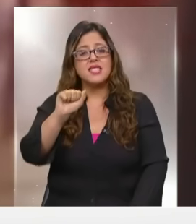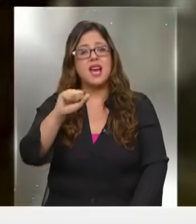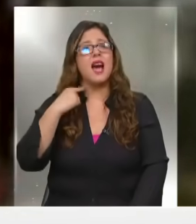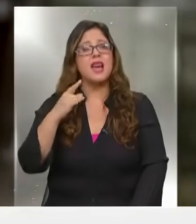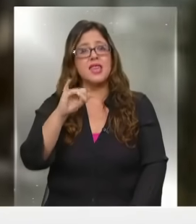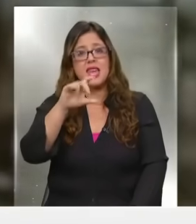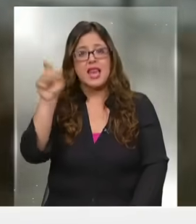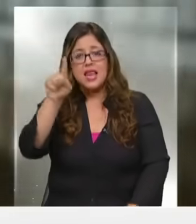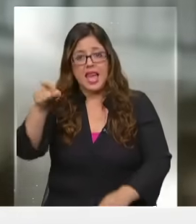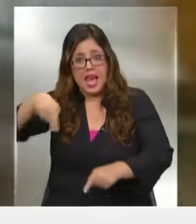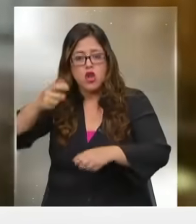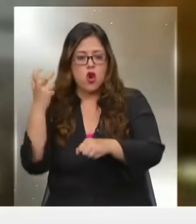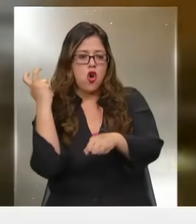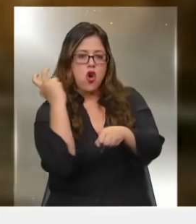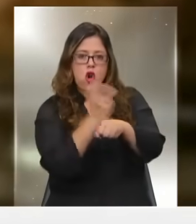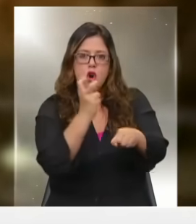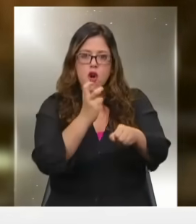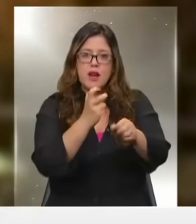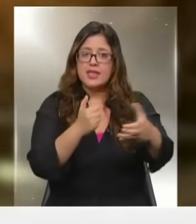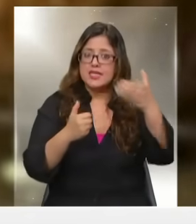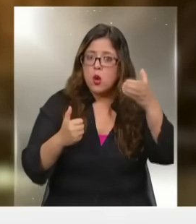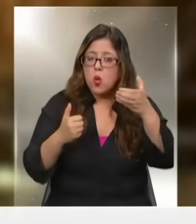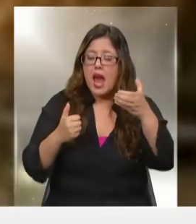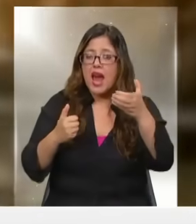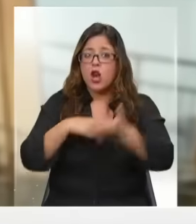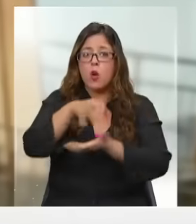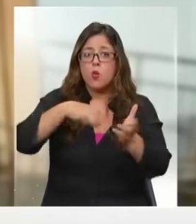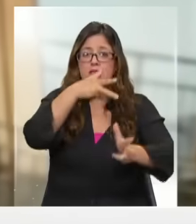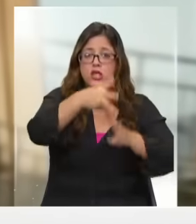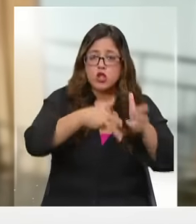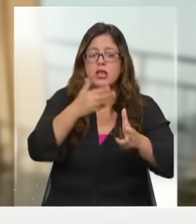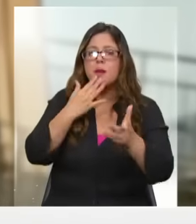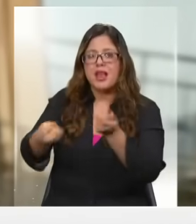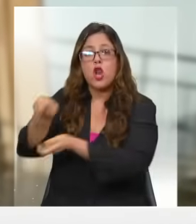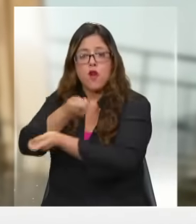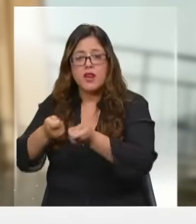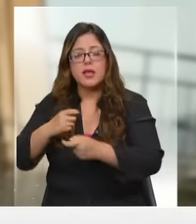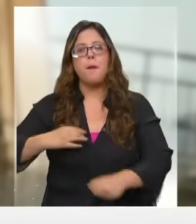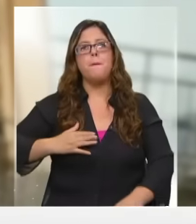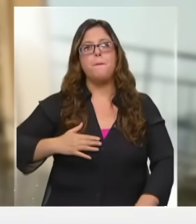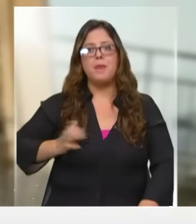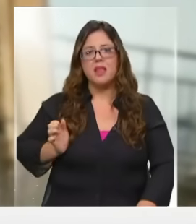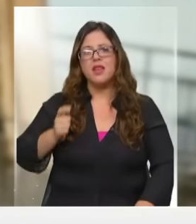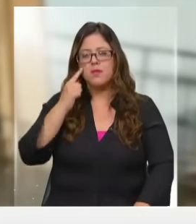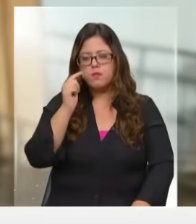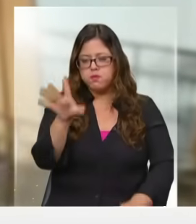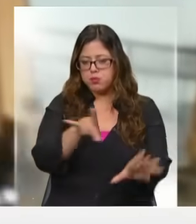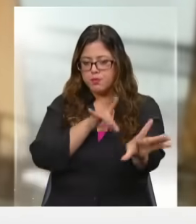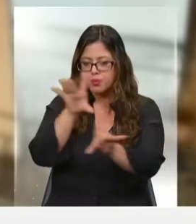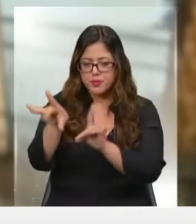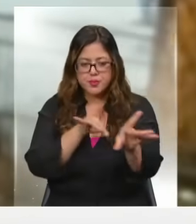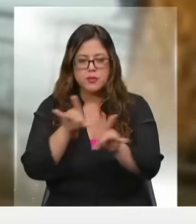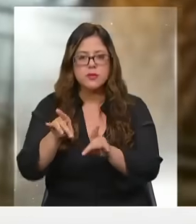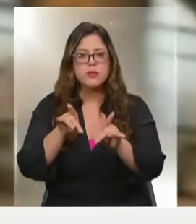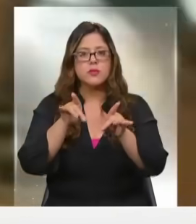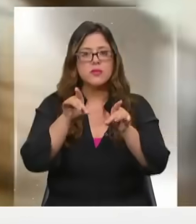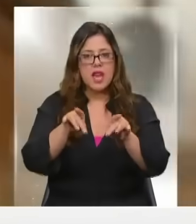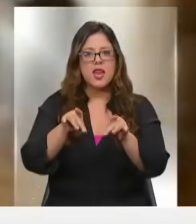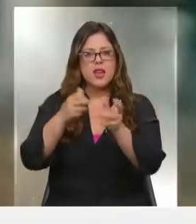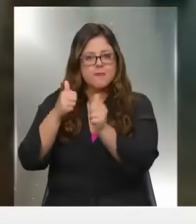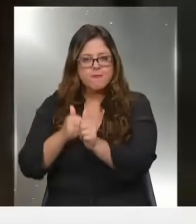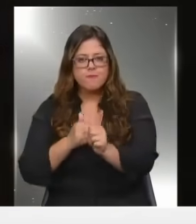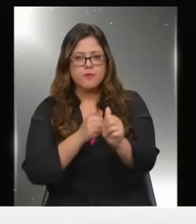celulares, principalmente en Estación Central. La Policía de Investigaciones logró identificarlos y fue tras sus